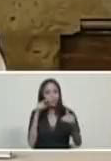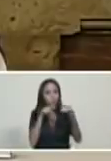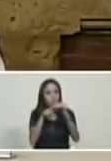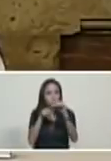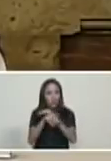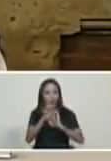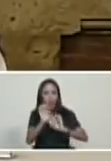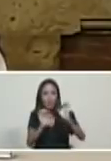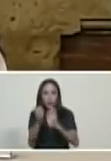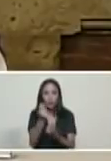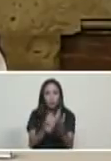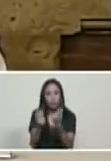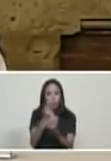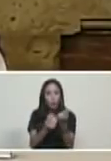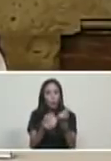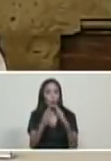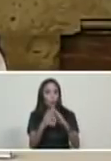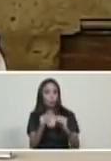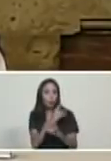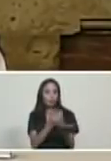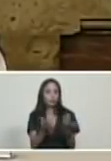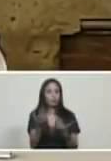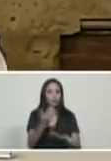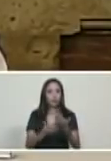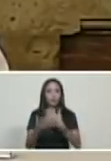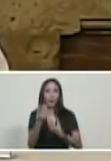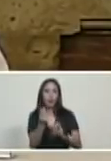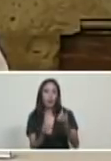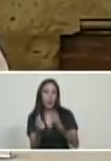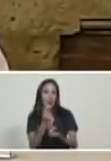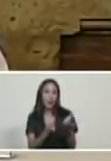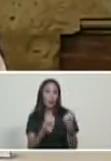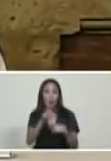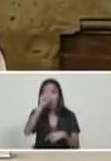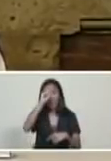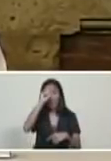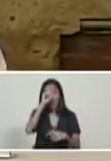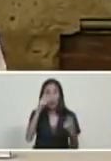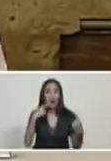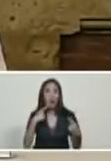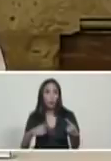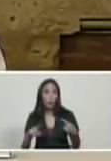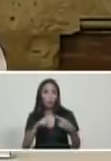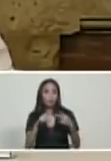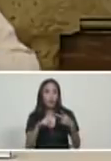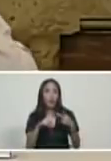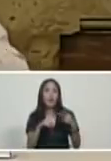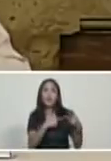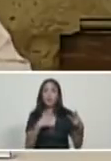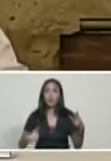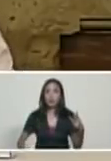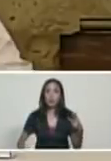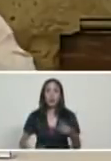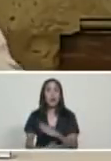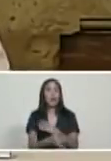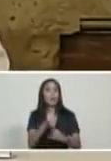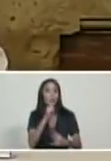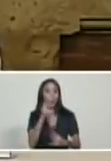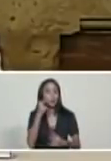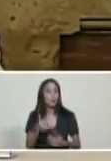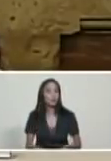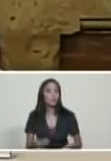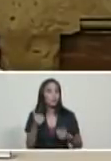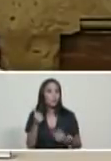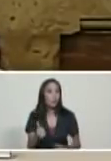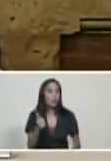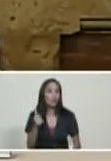económico, comercial, inversión, Turquía, Rusia, China. Tengo muy buena